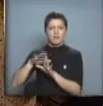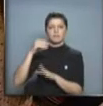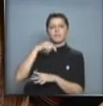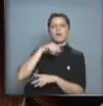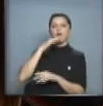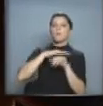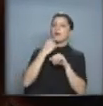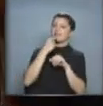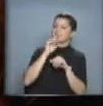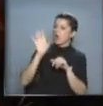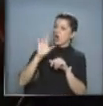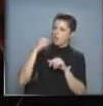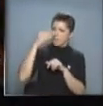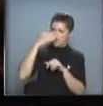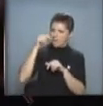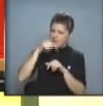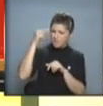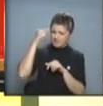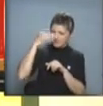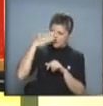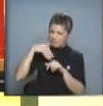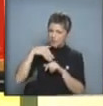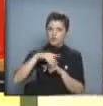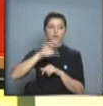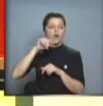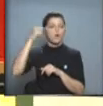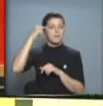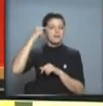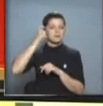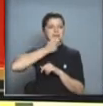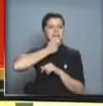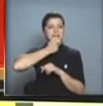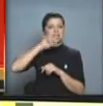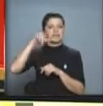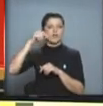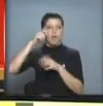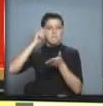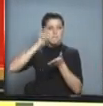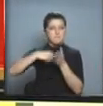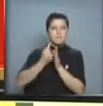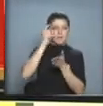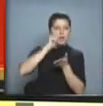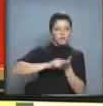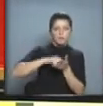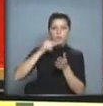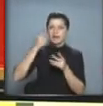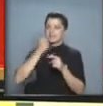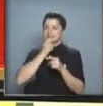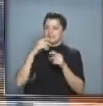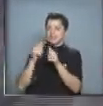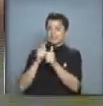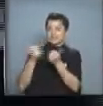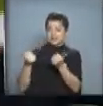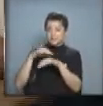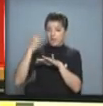pensás después. Pero no, porque estás pensando, bueno, tengo que firmar un papel para que si me separe la otra persona no me saca la casa. La mayoría de la gente piensa así. No, bueno, pero eso también